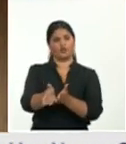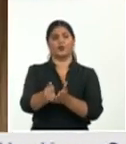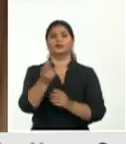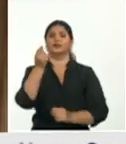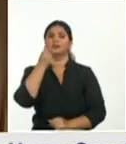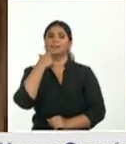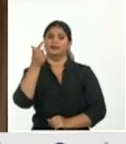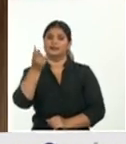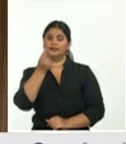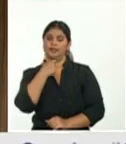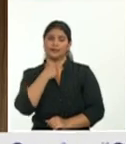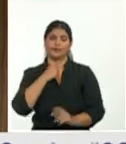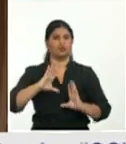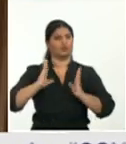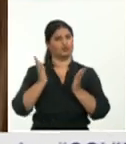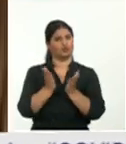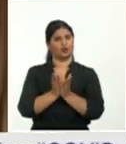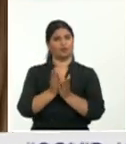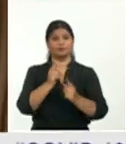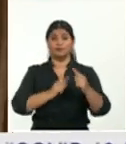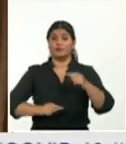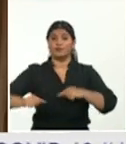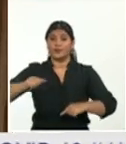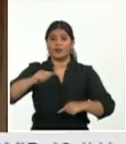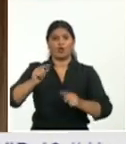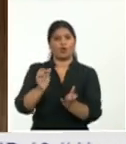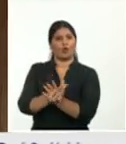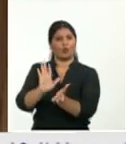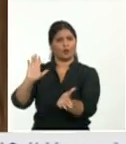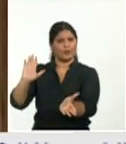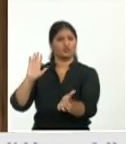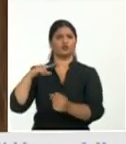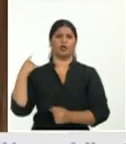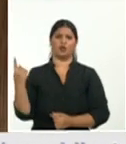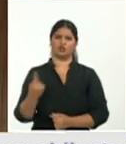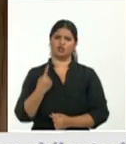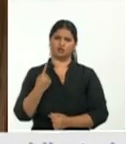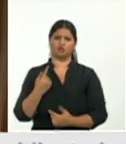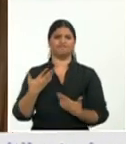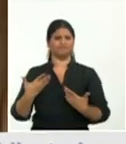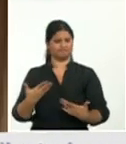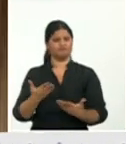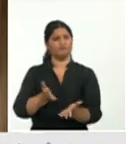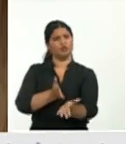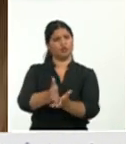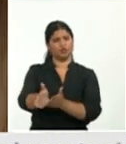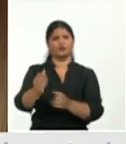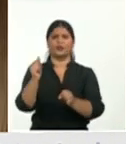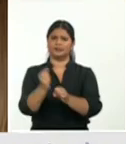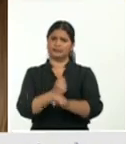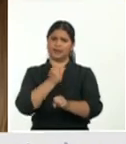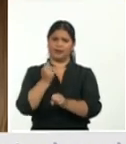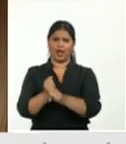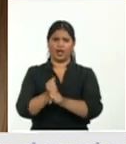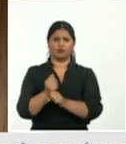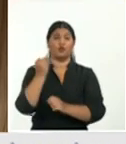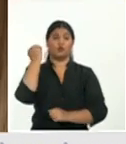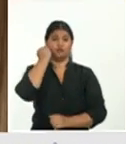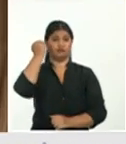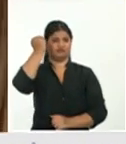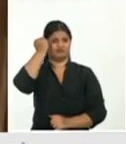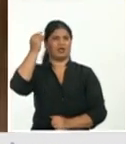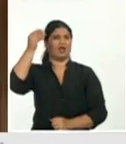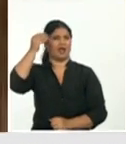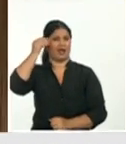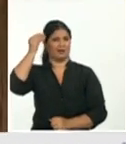Y lo fundamental es el compromiso nuestro acá en Venezuela de continuar perfeccionando nuestra preparación para así poder brindarles